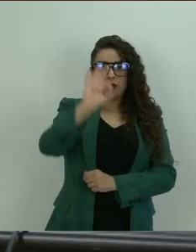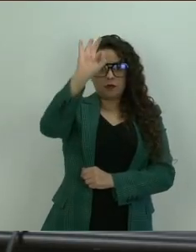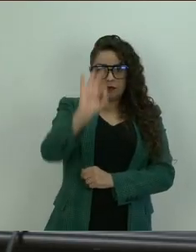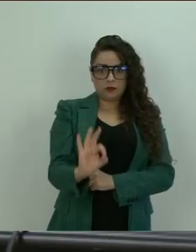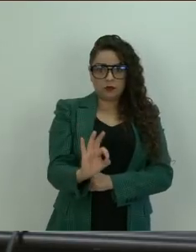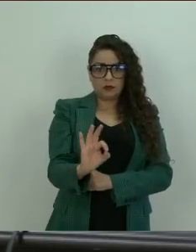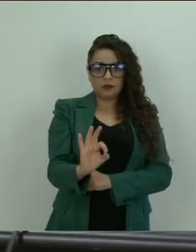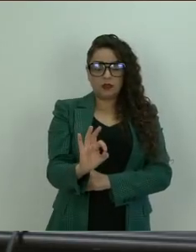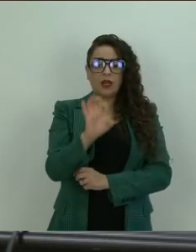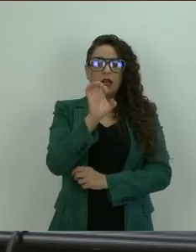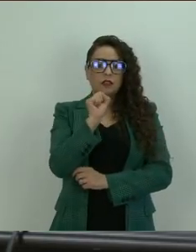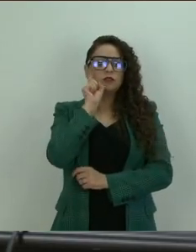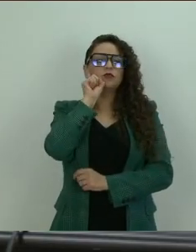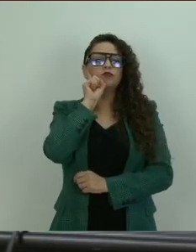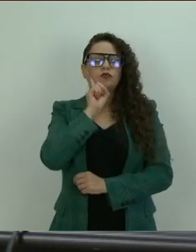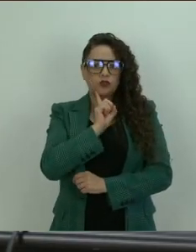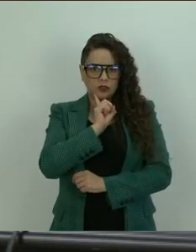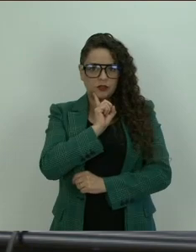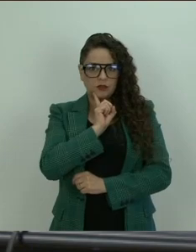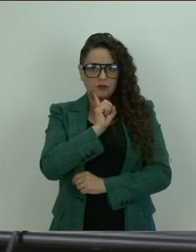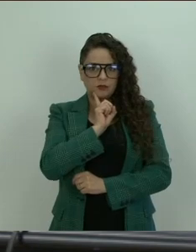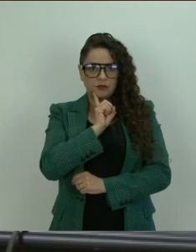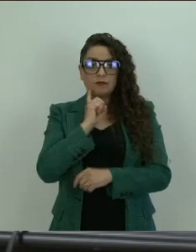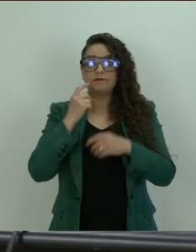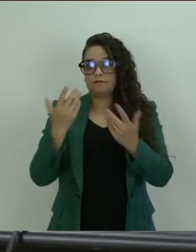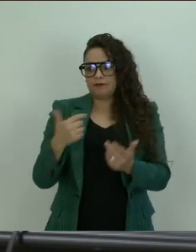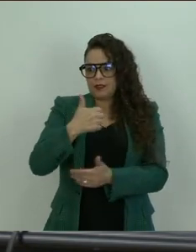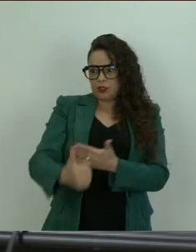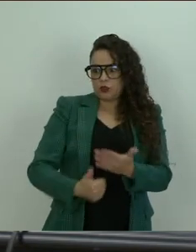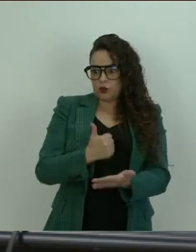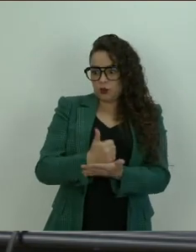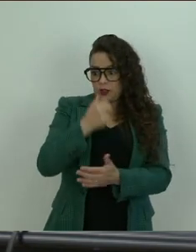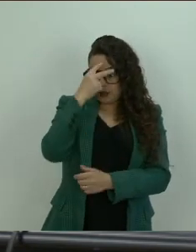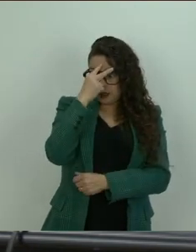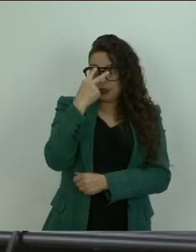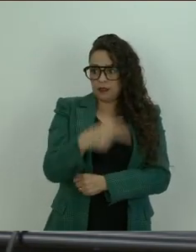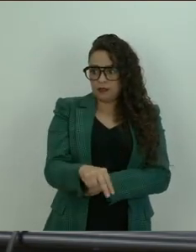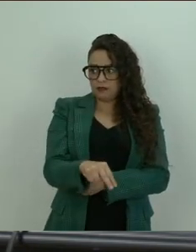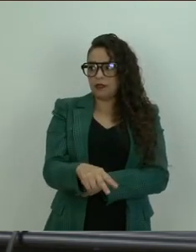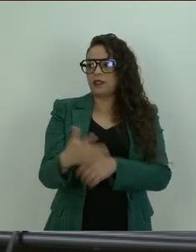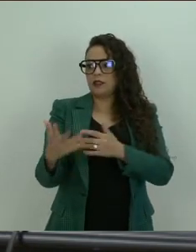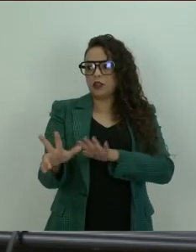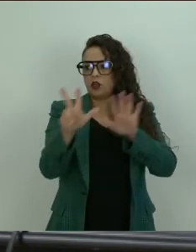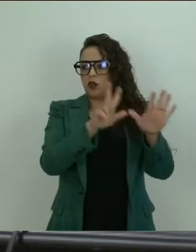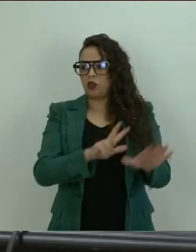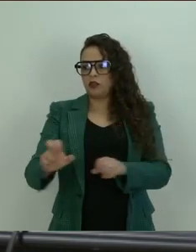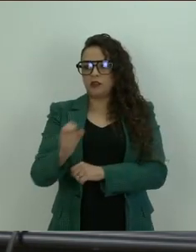51.4% son mujeres. Por su parte, en la Ciudad de México son